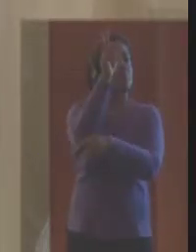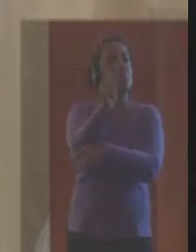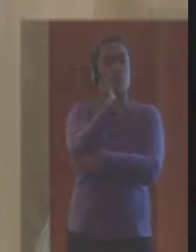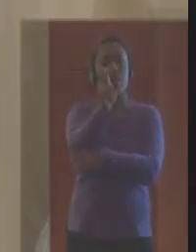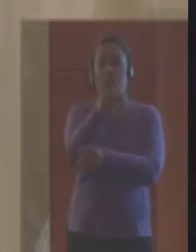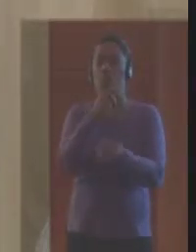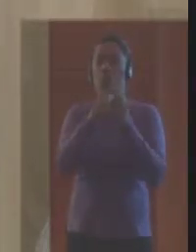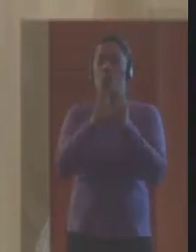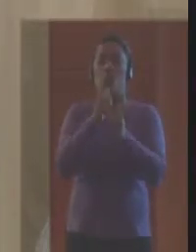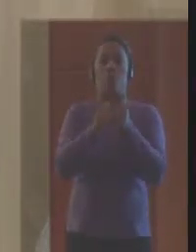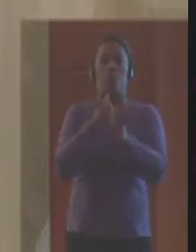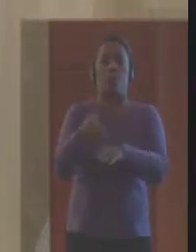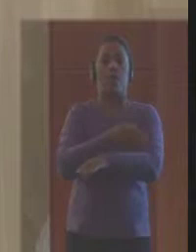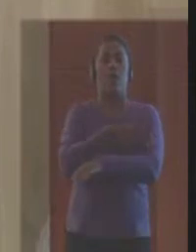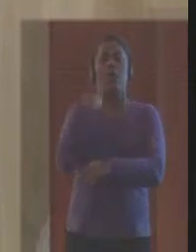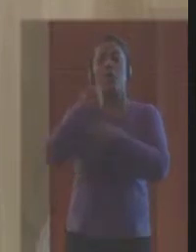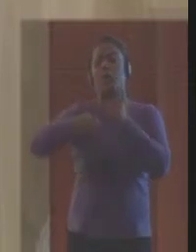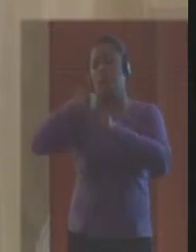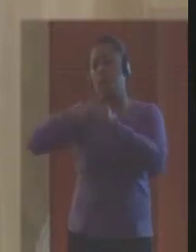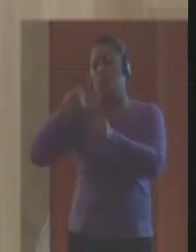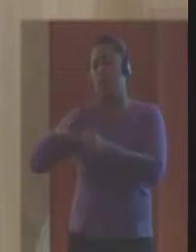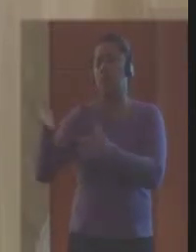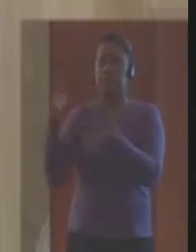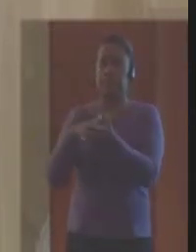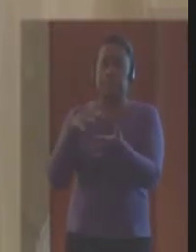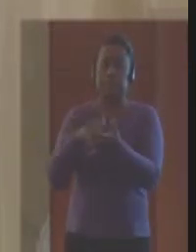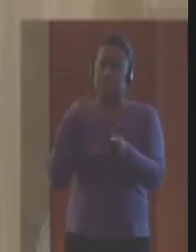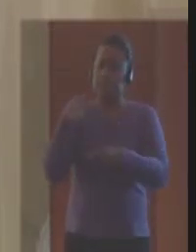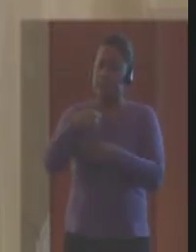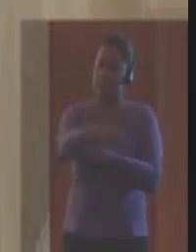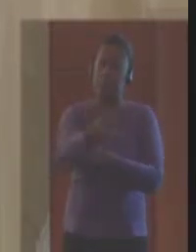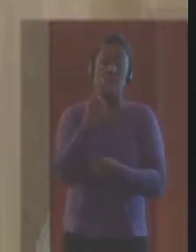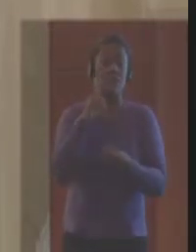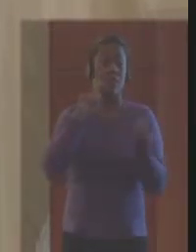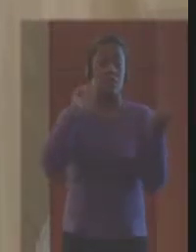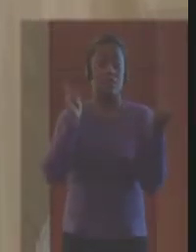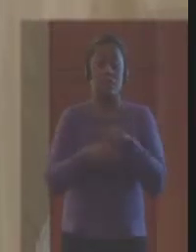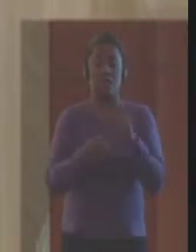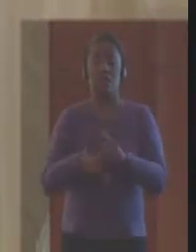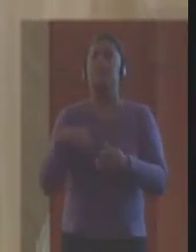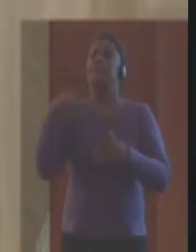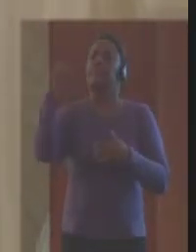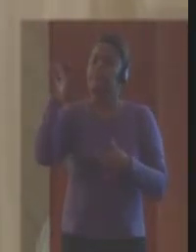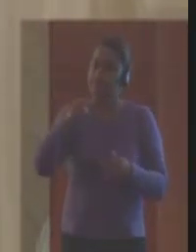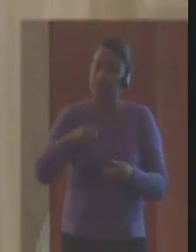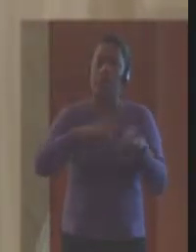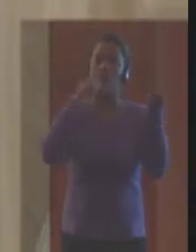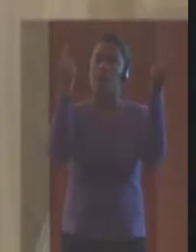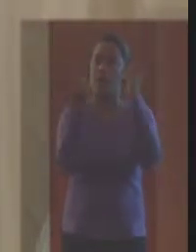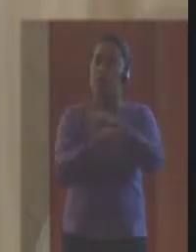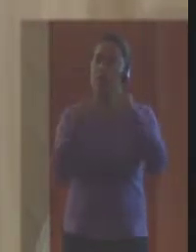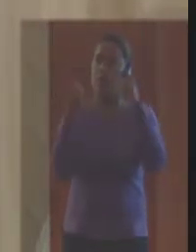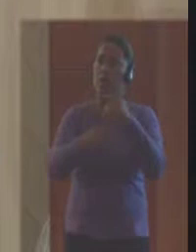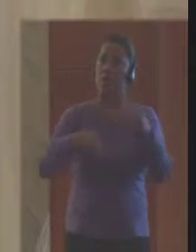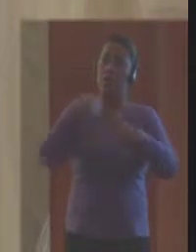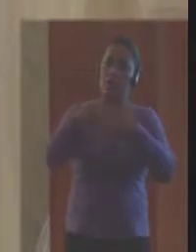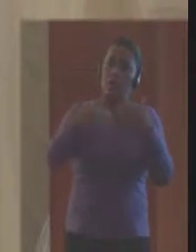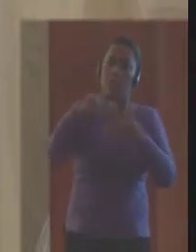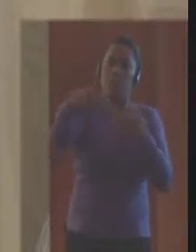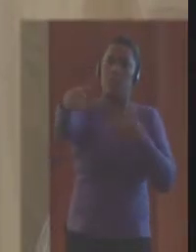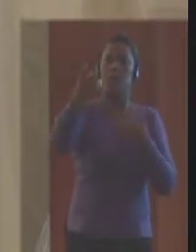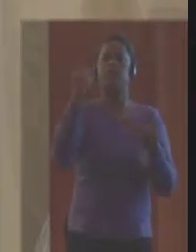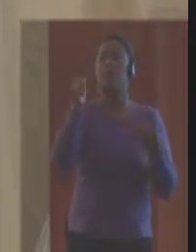riesgo que hemos trabajado por años. Se materializa sencillamente en trabajar y cambiar los periodos de recurrencia y